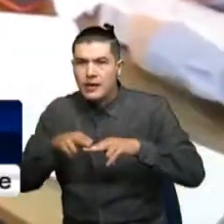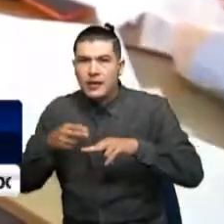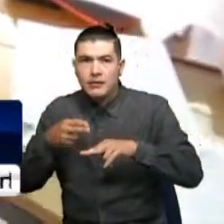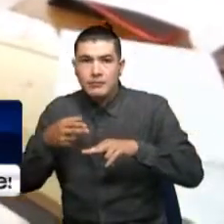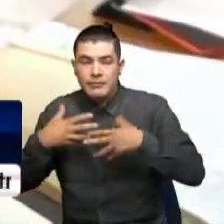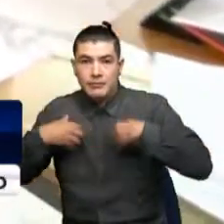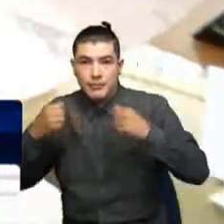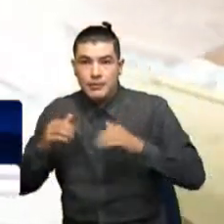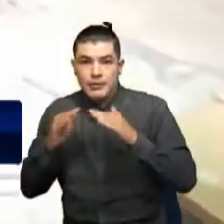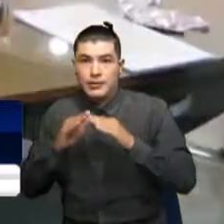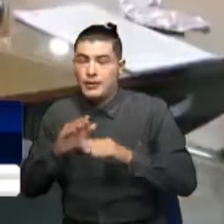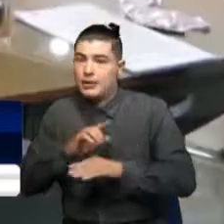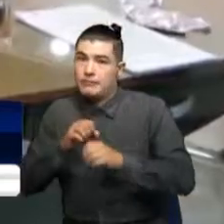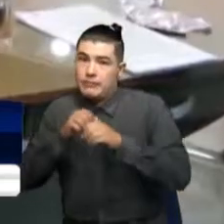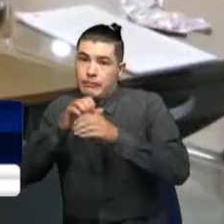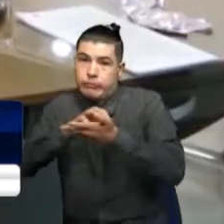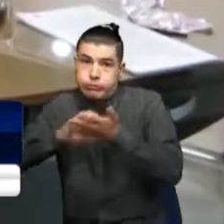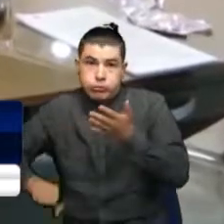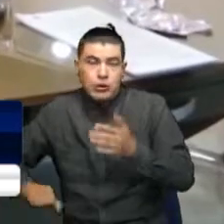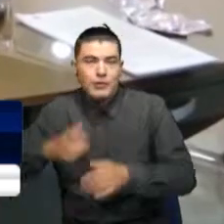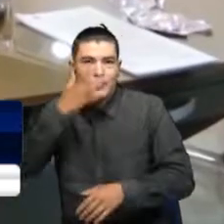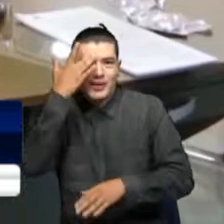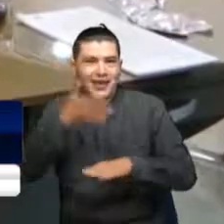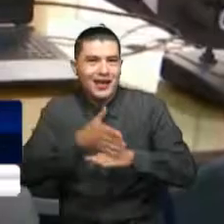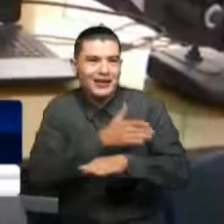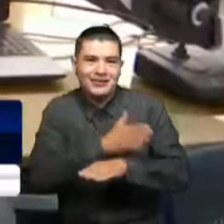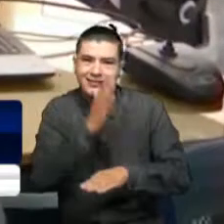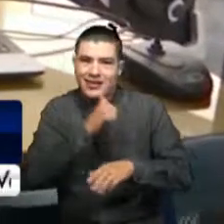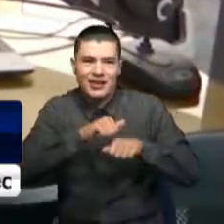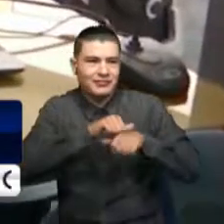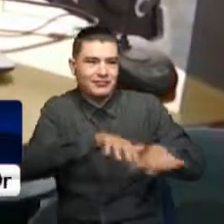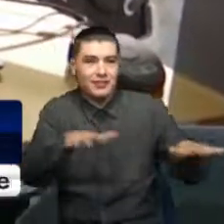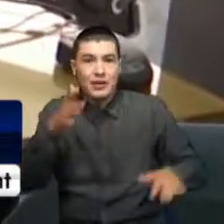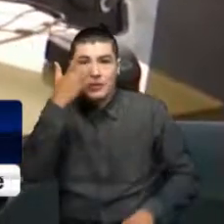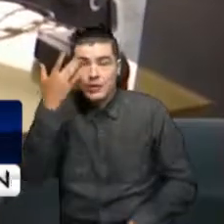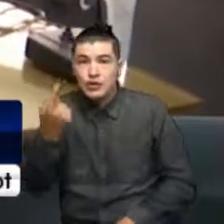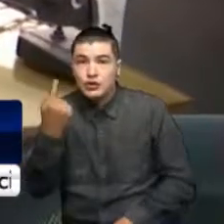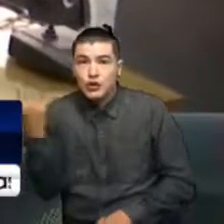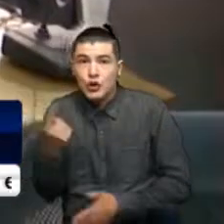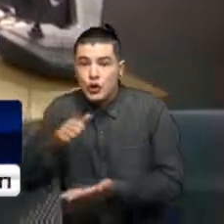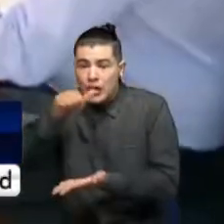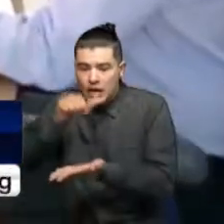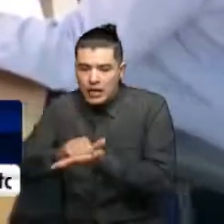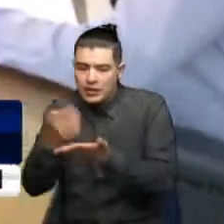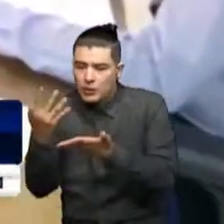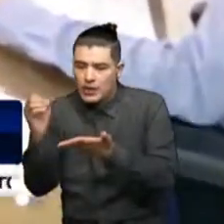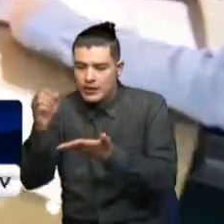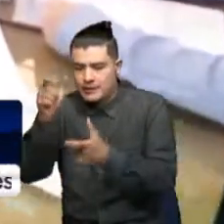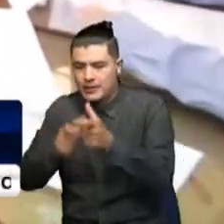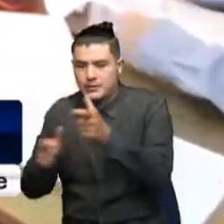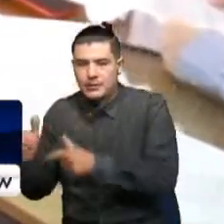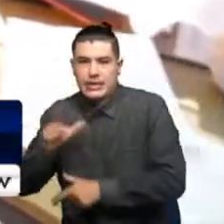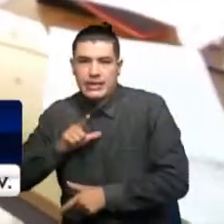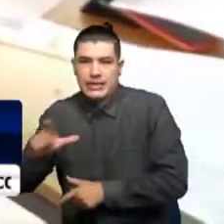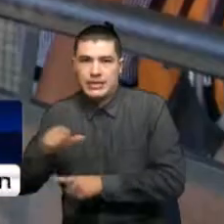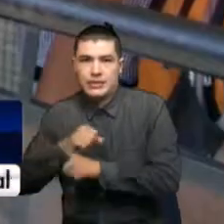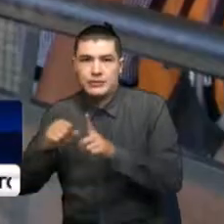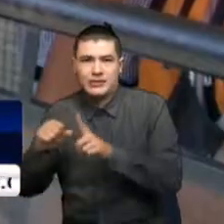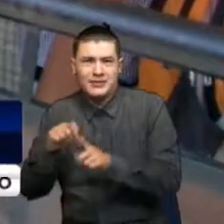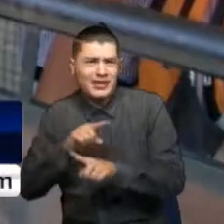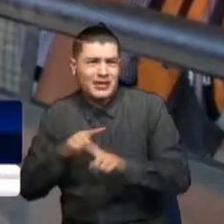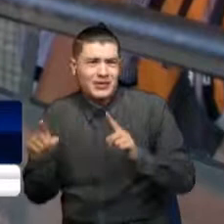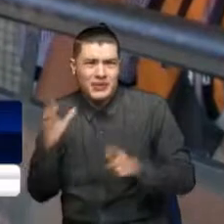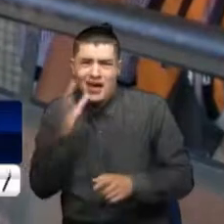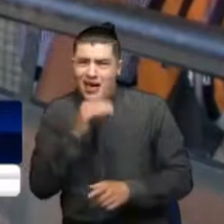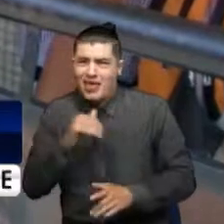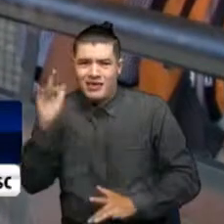debería de hacer pues sólo hay un acta firmada por 40 personas entre ellas varios líderes que no tenían nada que ver